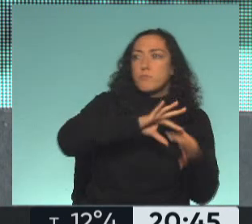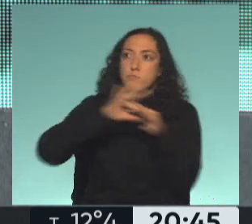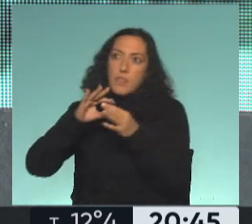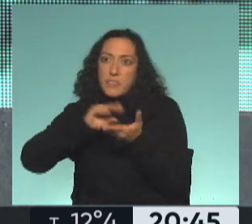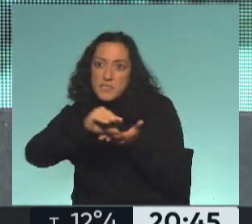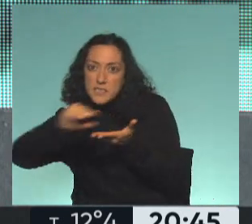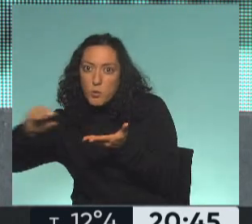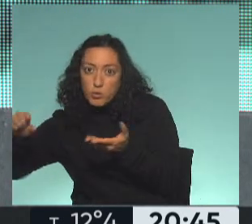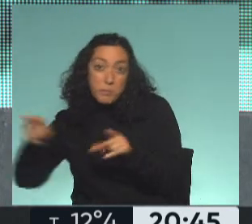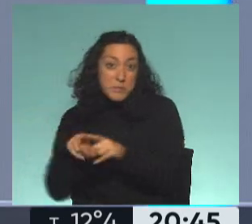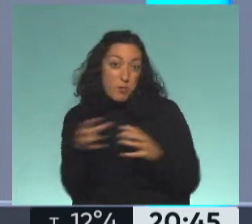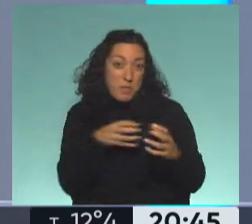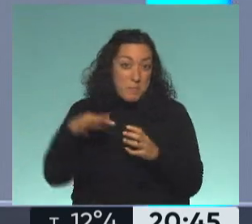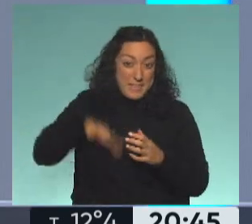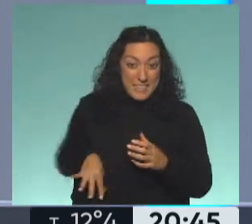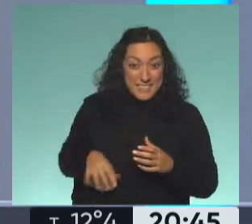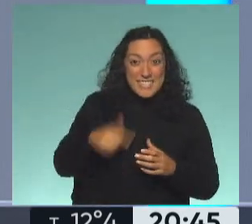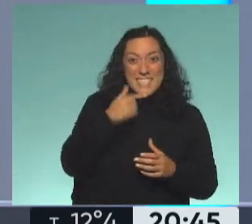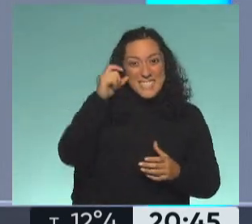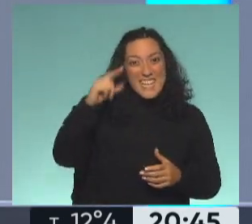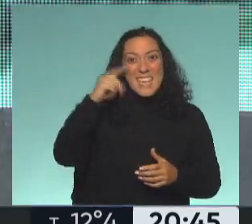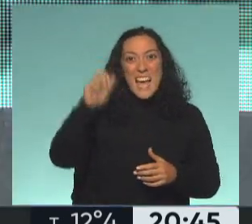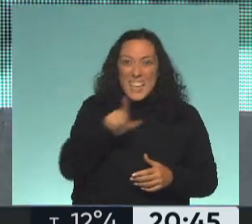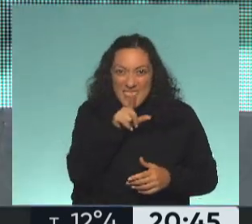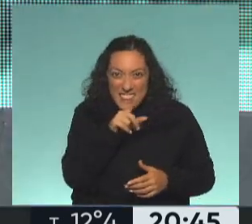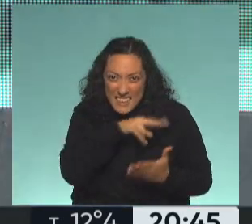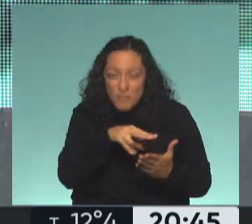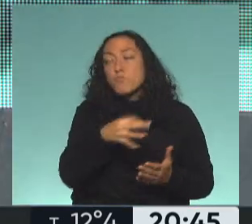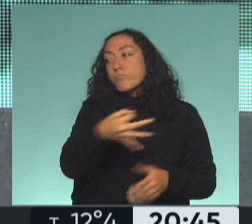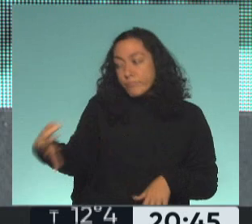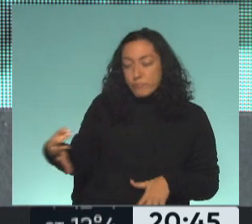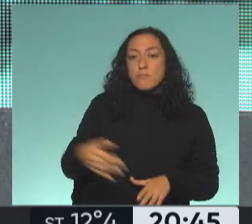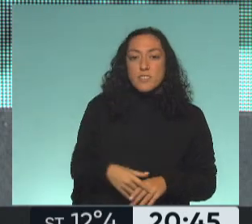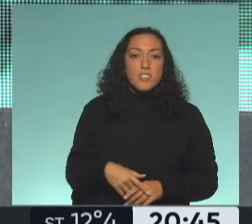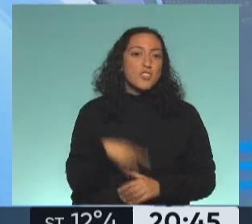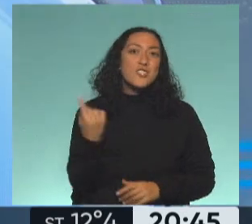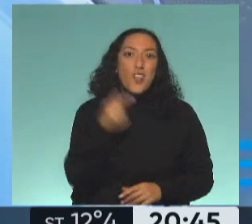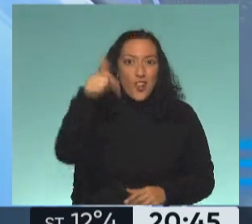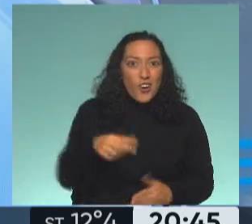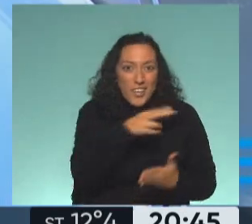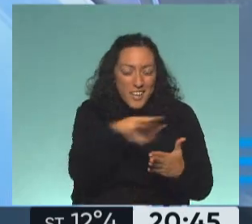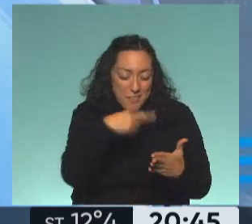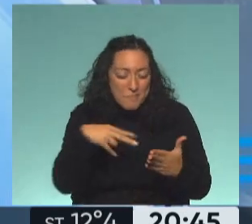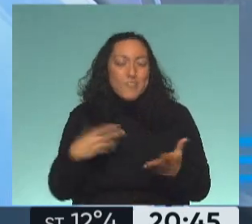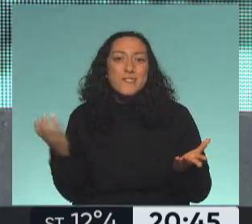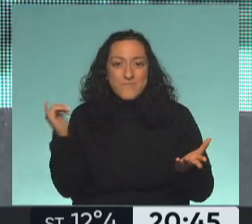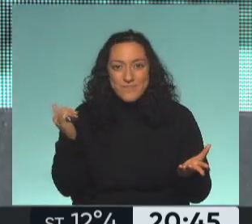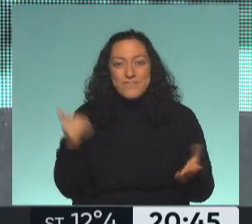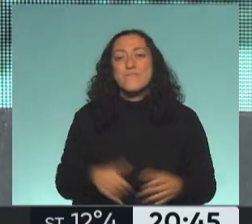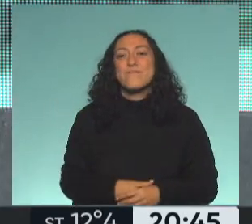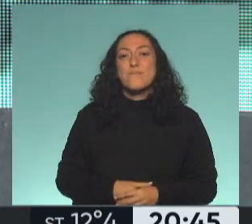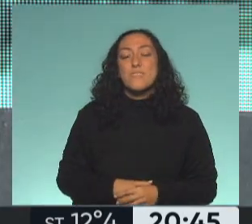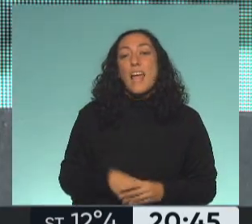que es esta de las paritarias. El artículo de Sayat. Exactamente. Lo leímos hoy. Bueno, él lo